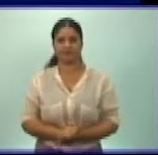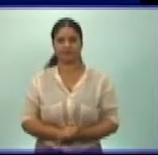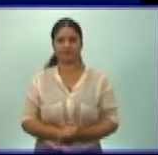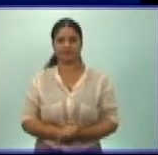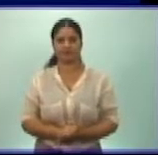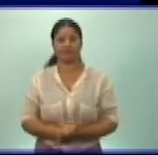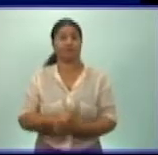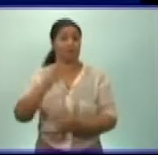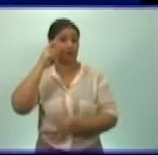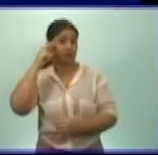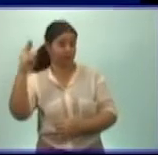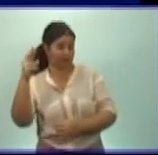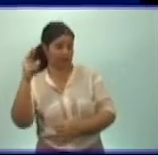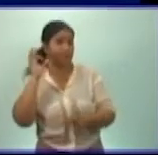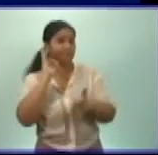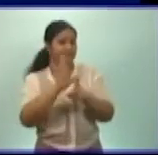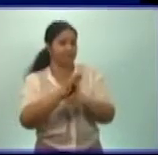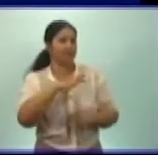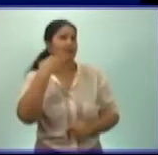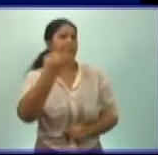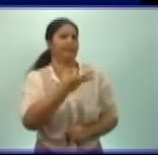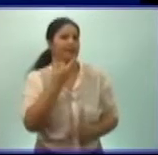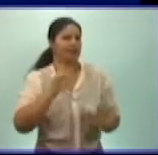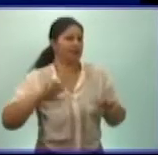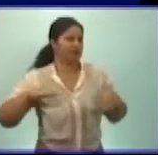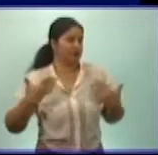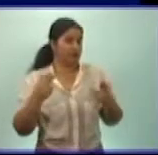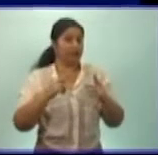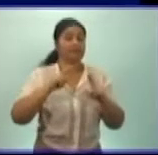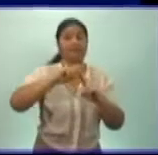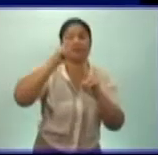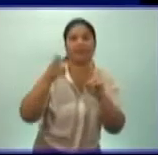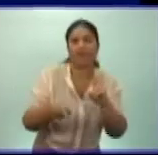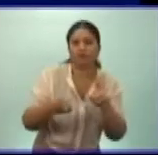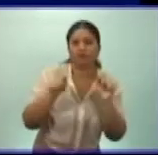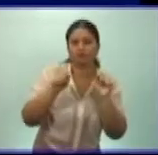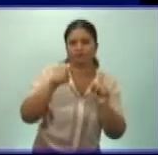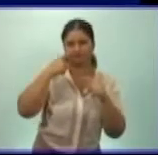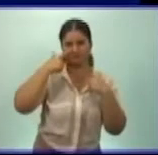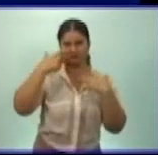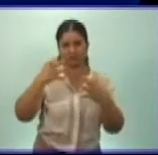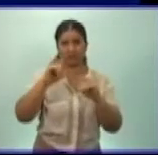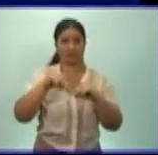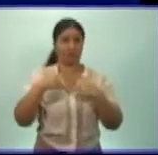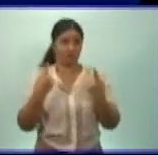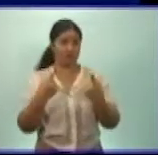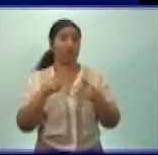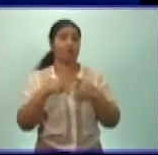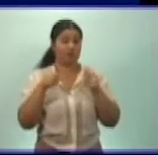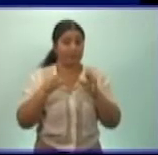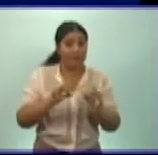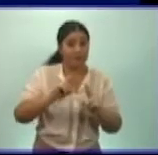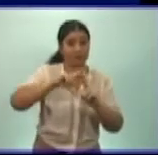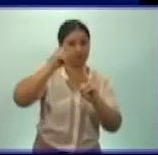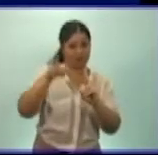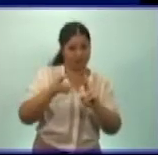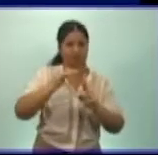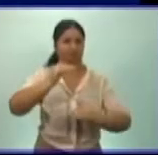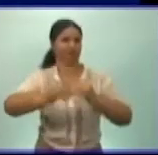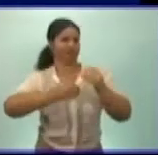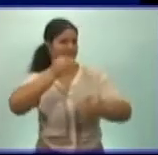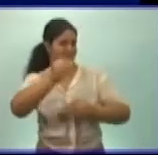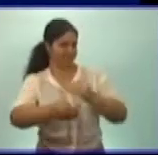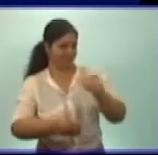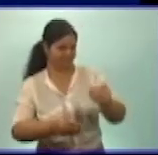teatro alcanza un gran auge en esta etapa. Les doy un tiempo para que puedan anotar también